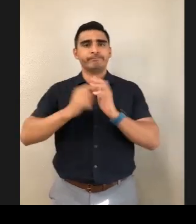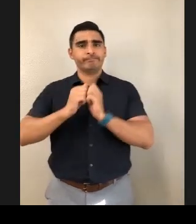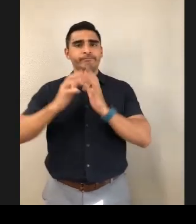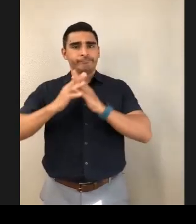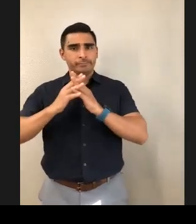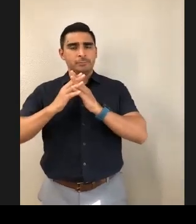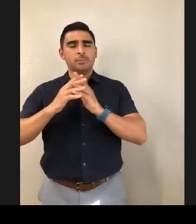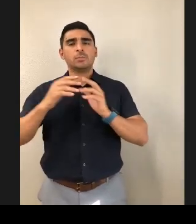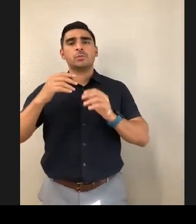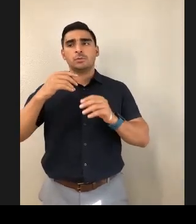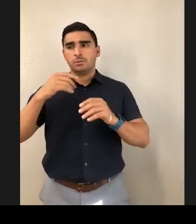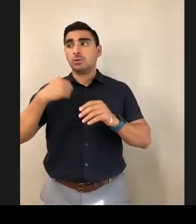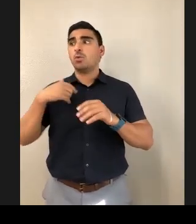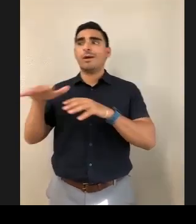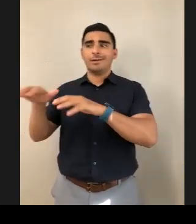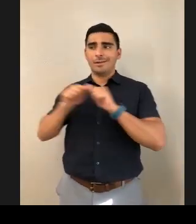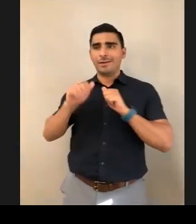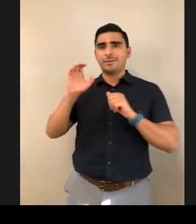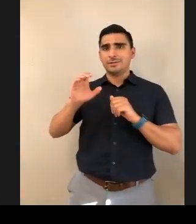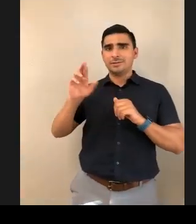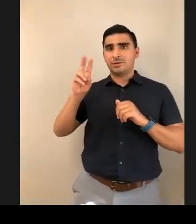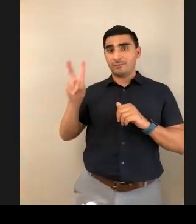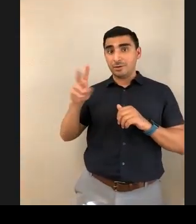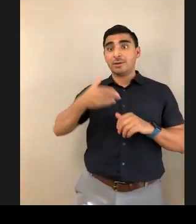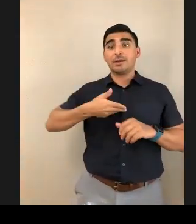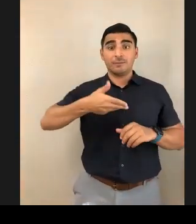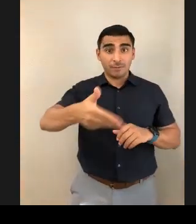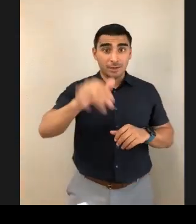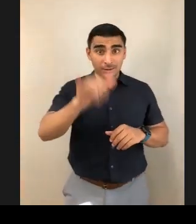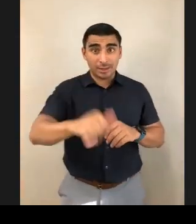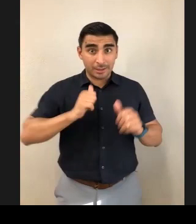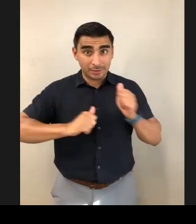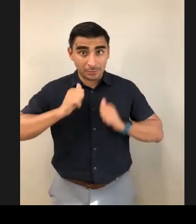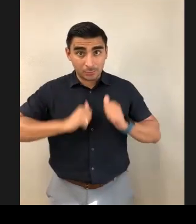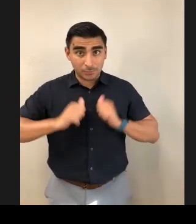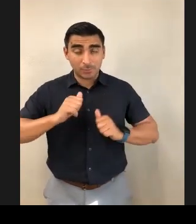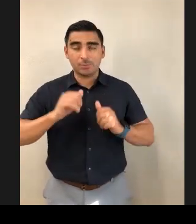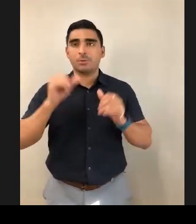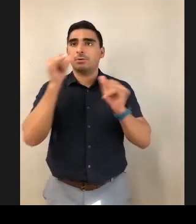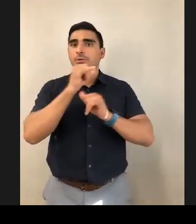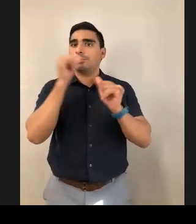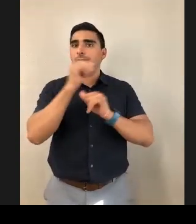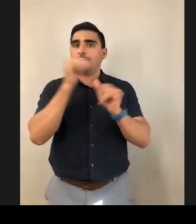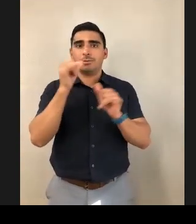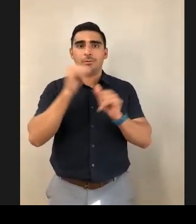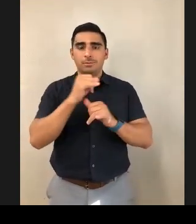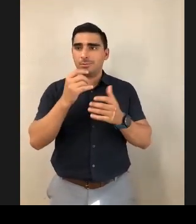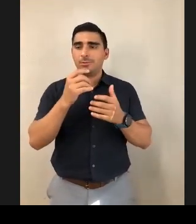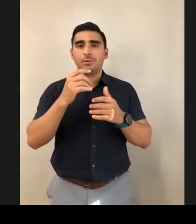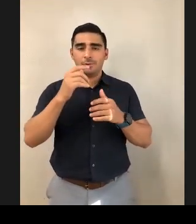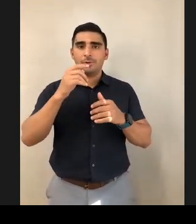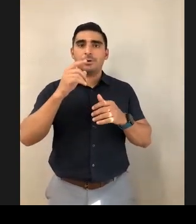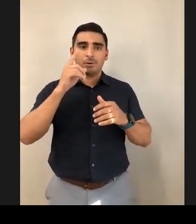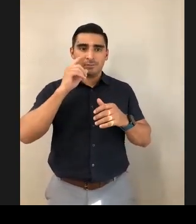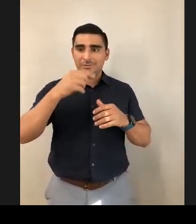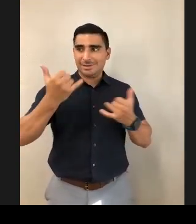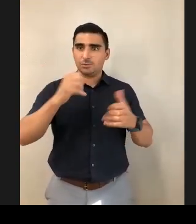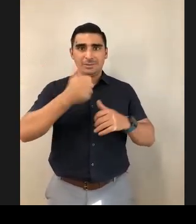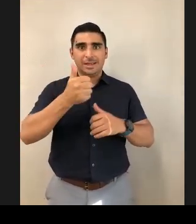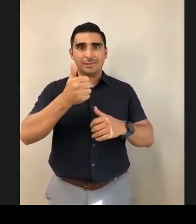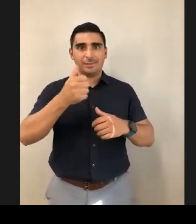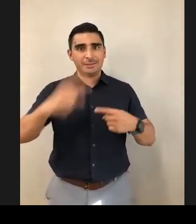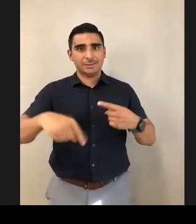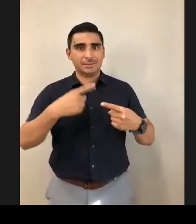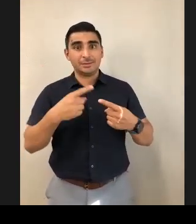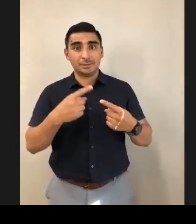ser parte de la investigación y parte de la fiscalía y trabajar en